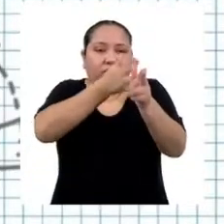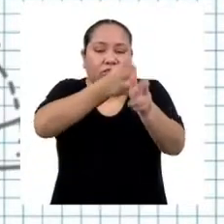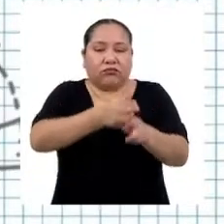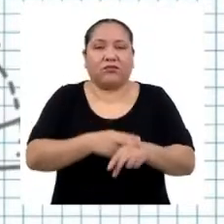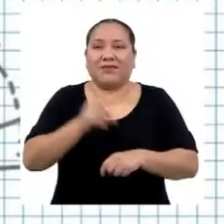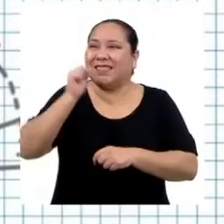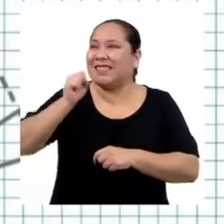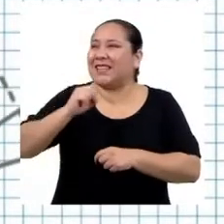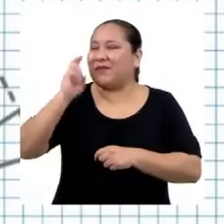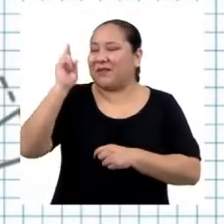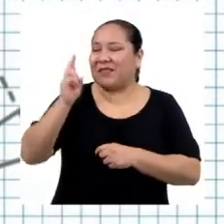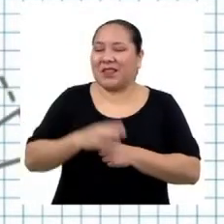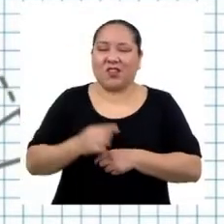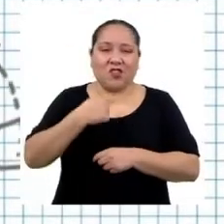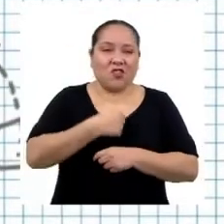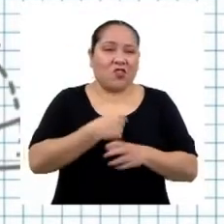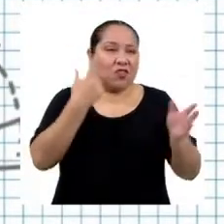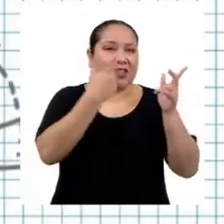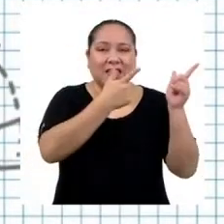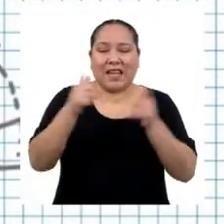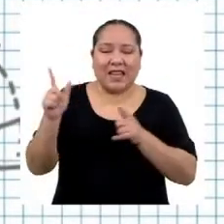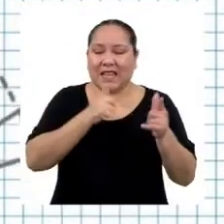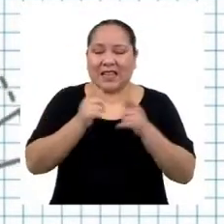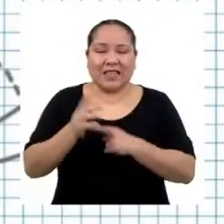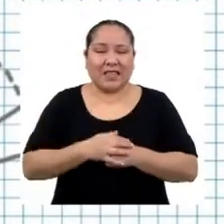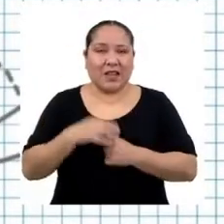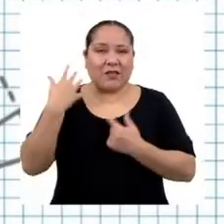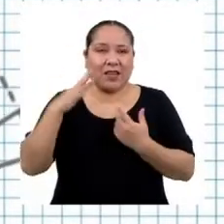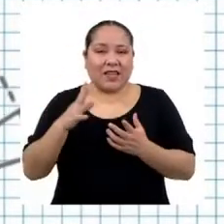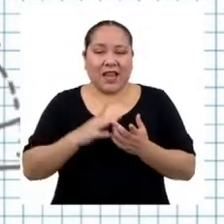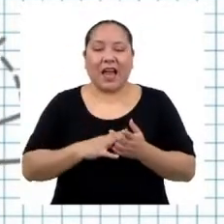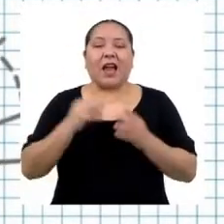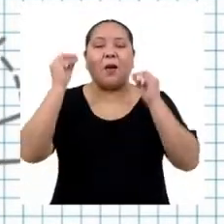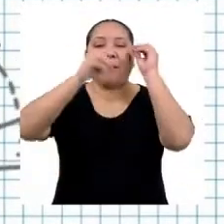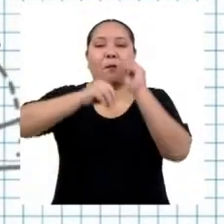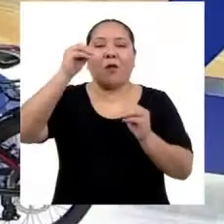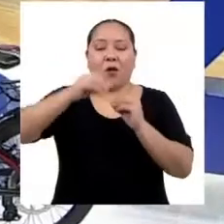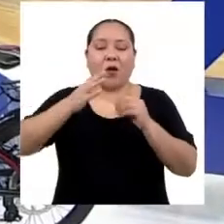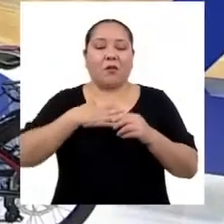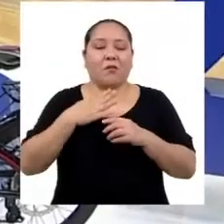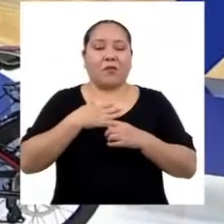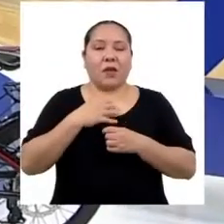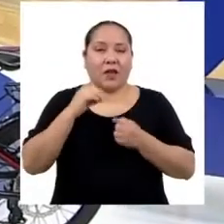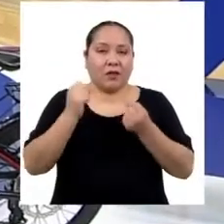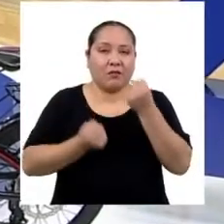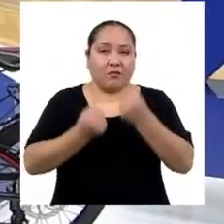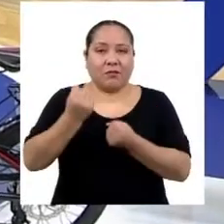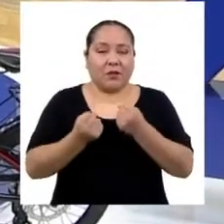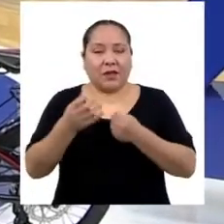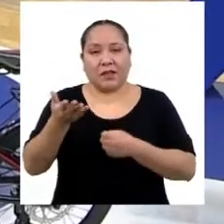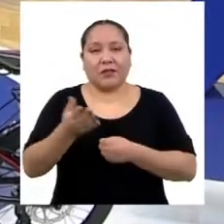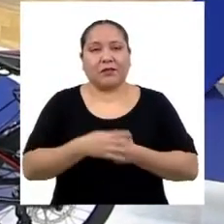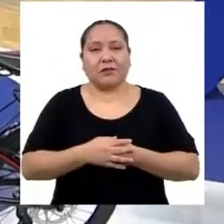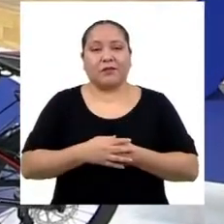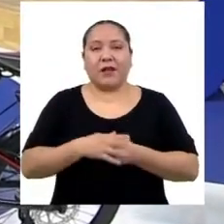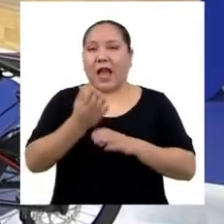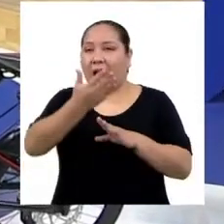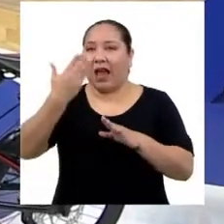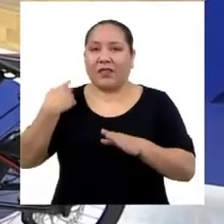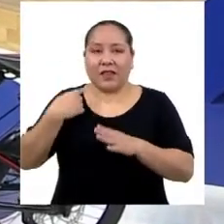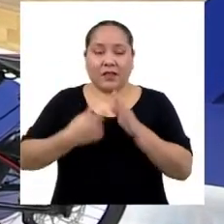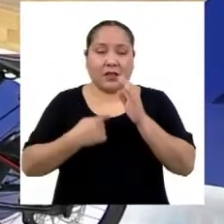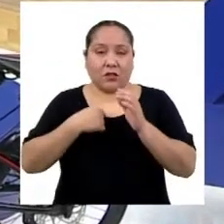que sí, profe. Yo estaré preparadísima para que se convierta en mi vehículo. Antes de irme, recordemos que